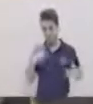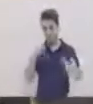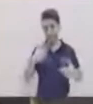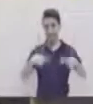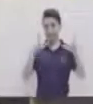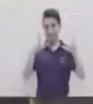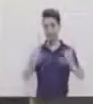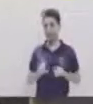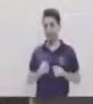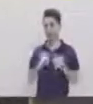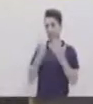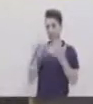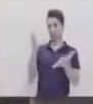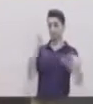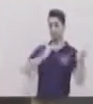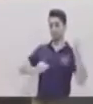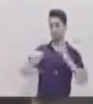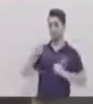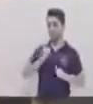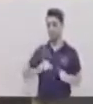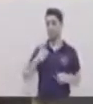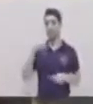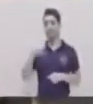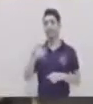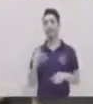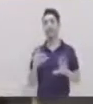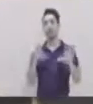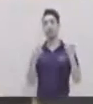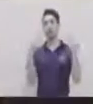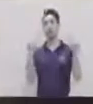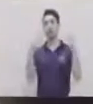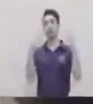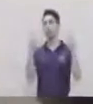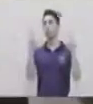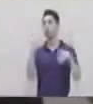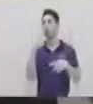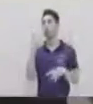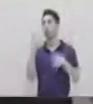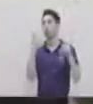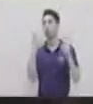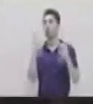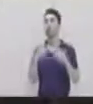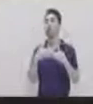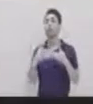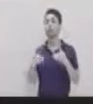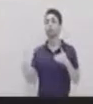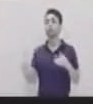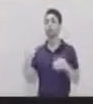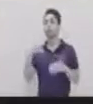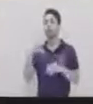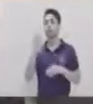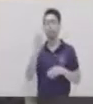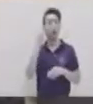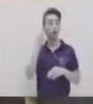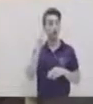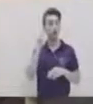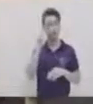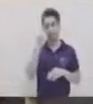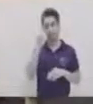Bienvenidos al segmento Expresión artística. Hoy en Educación Musical vamos a ver el tema de progresión de